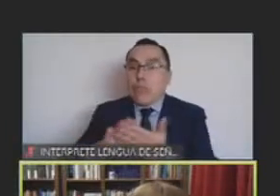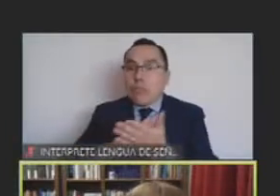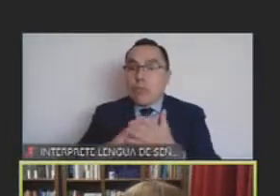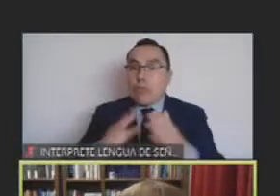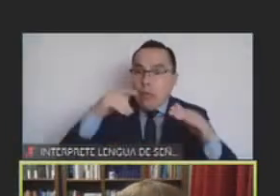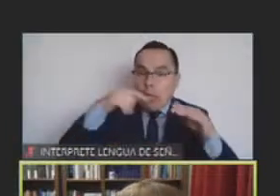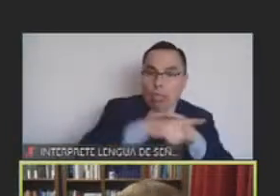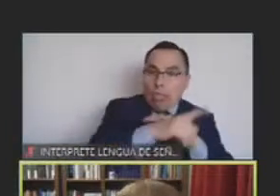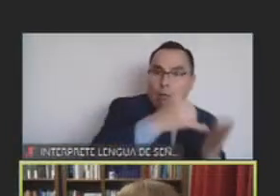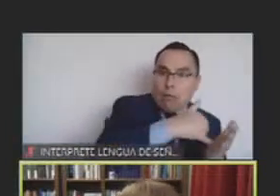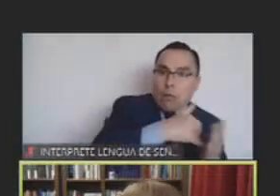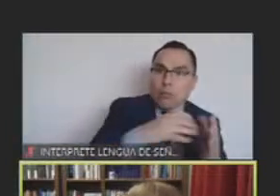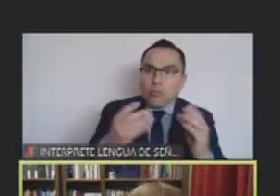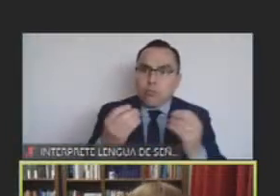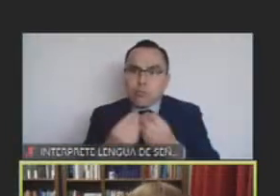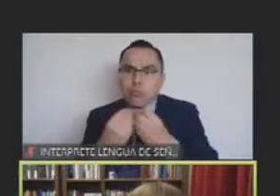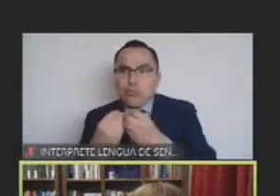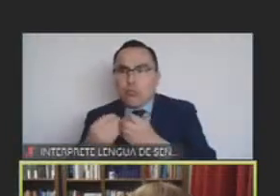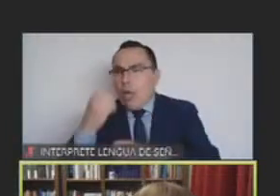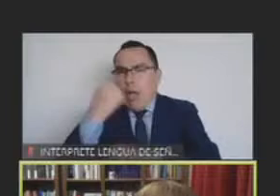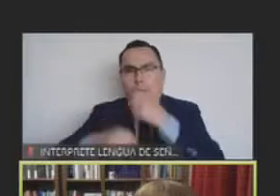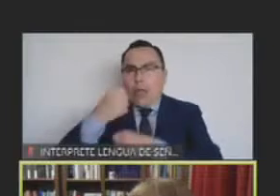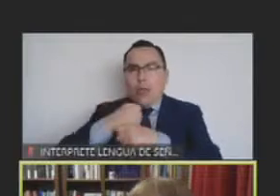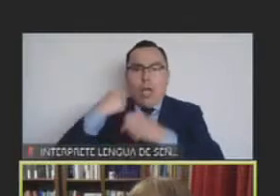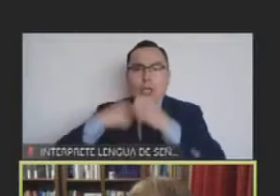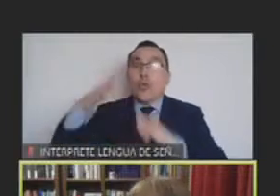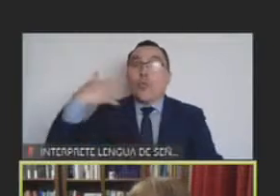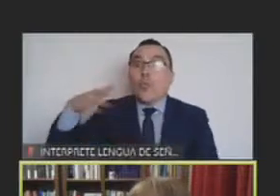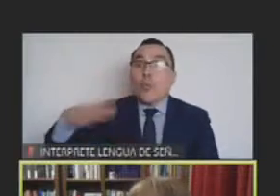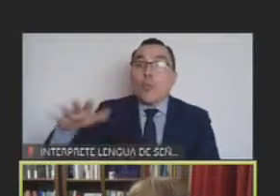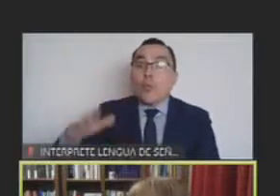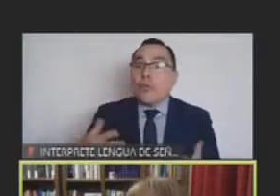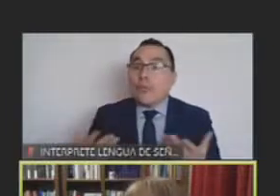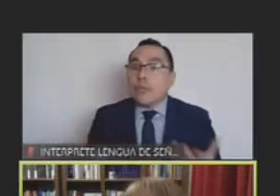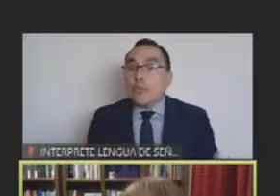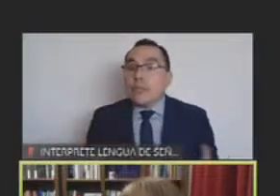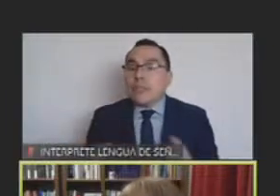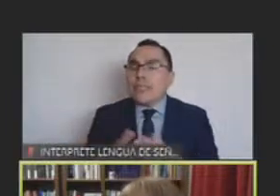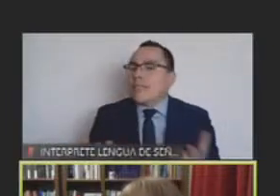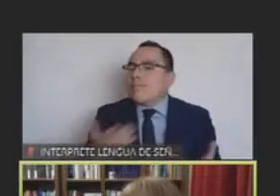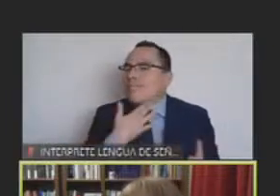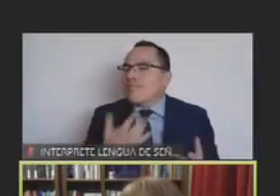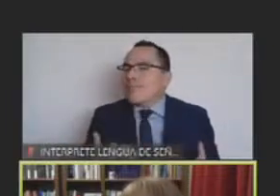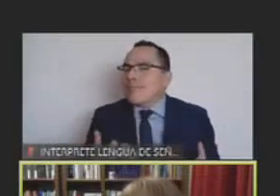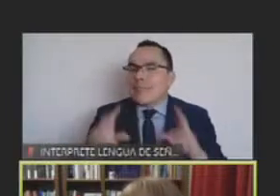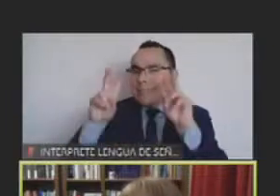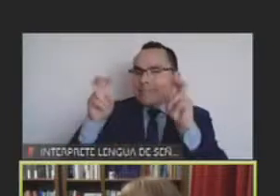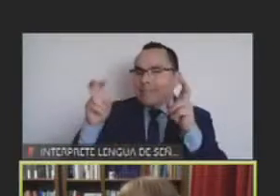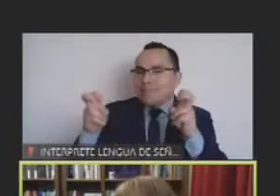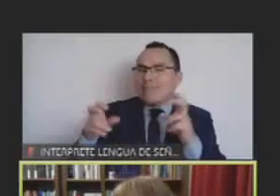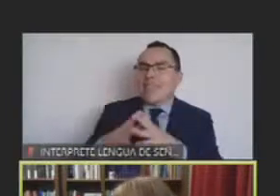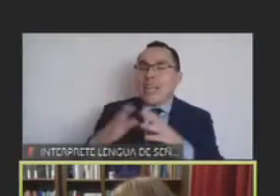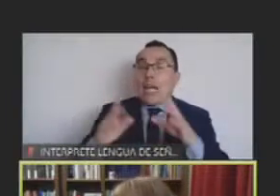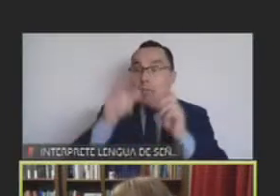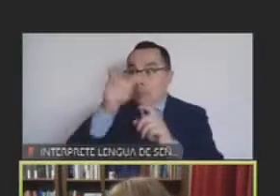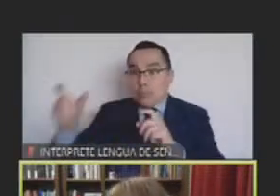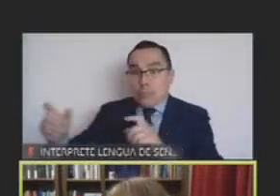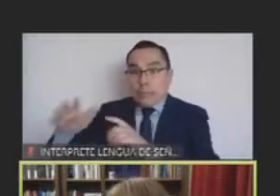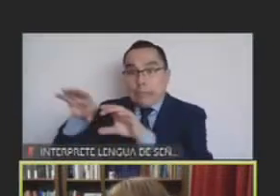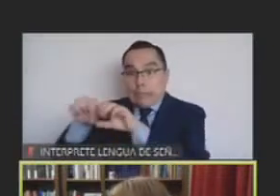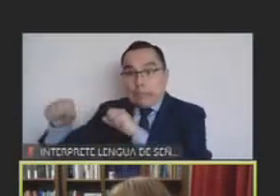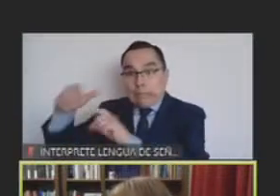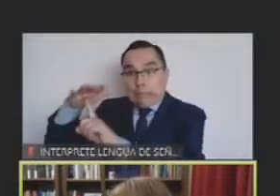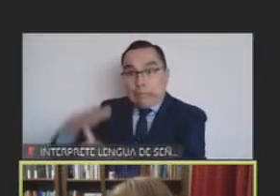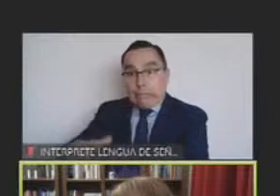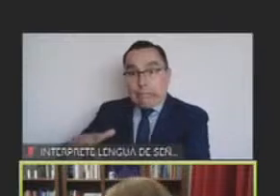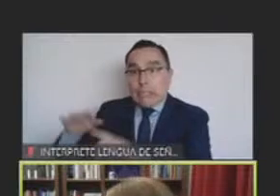vulnerabilidad, que ya tiene años, pero que sin embargo es muy importante, en el sentido de que esas personas que a veces están bajo la línea de